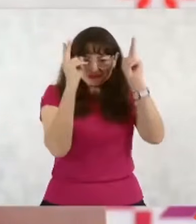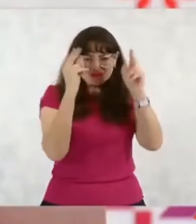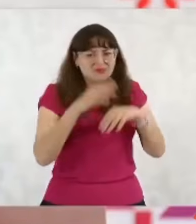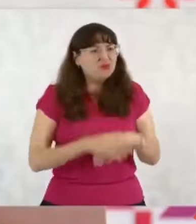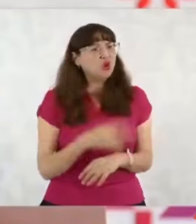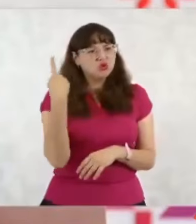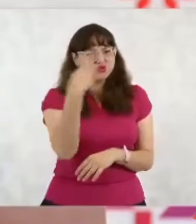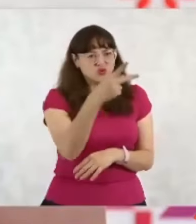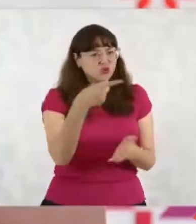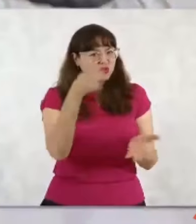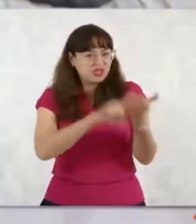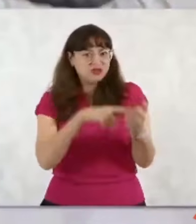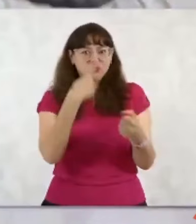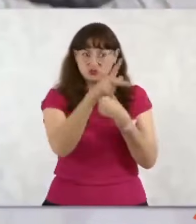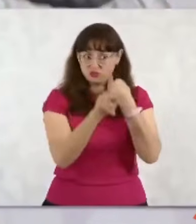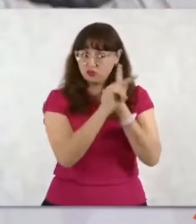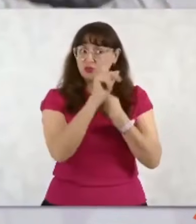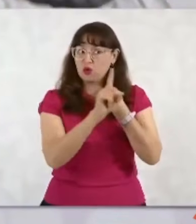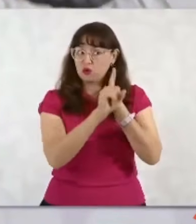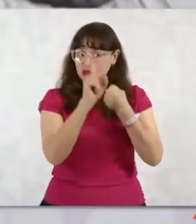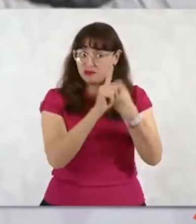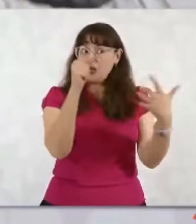Unidos, que son bastantes.